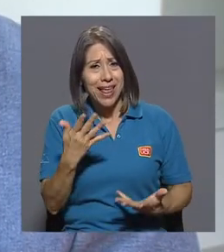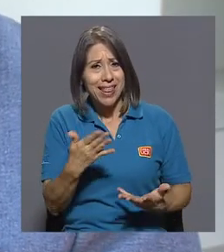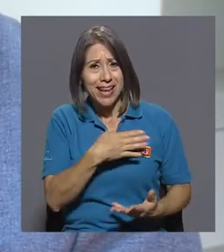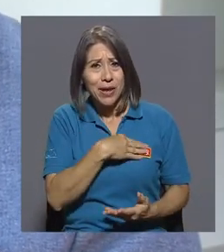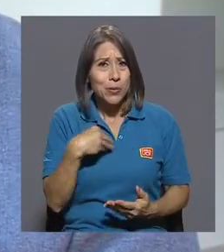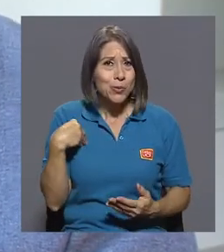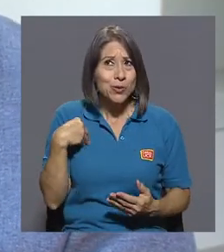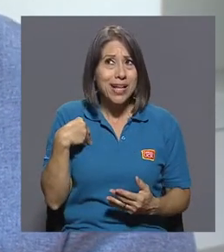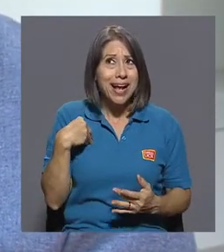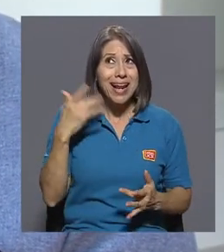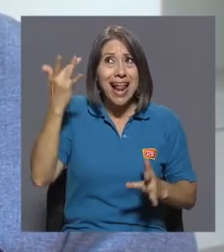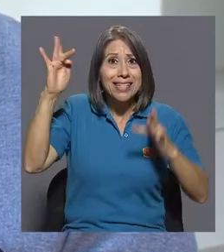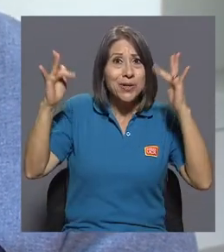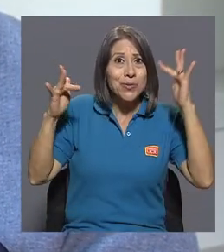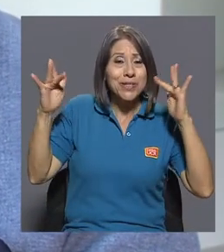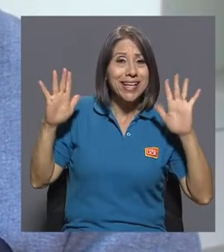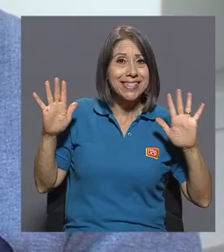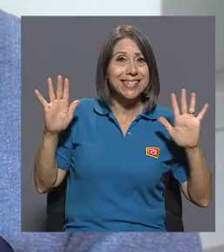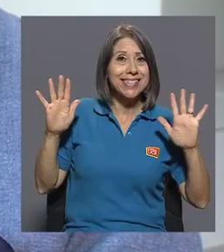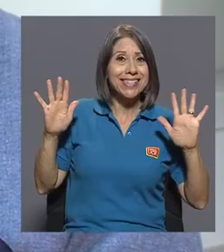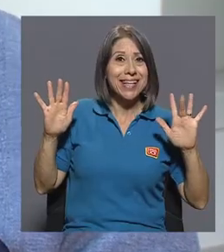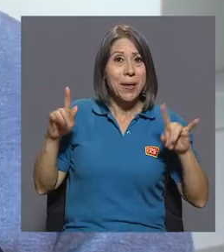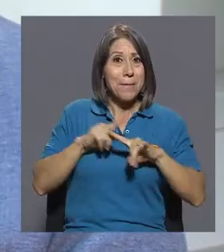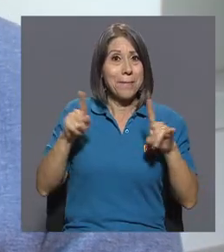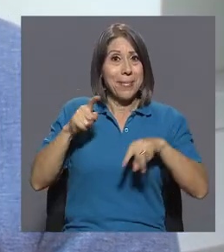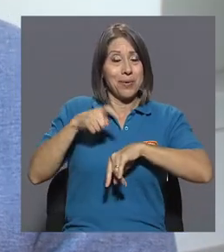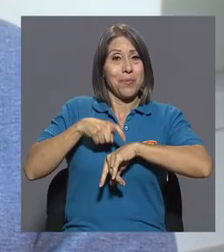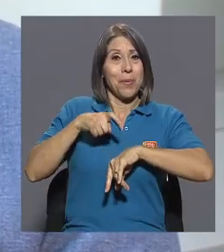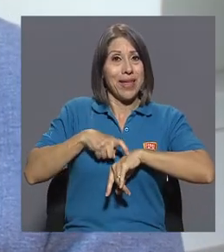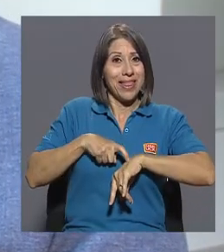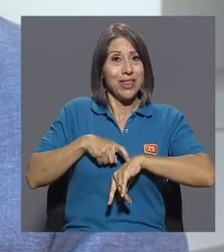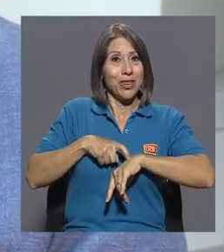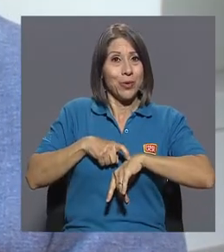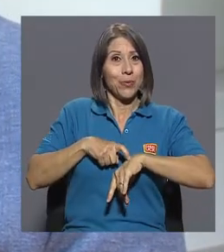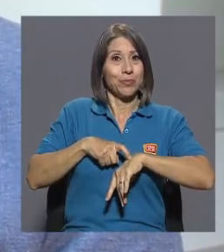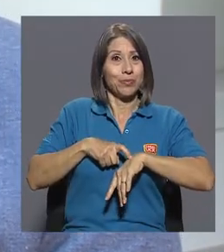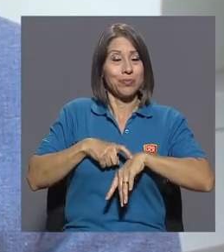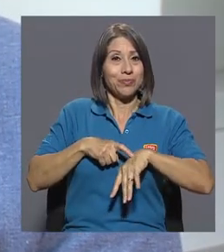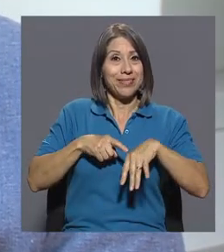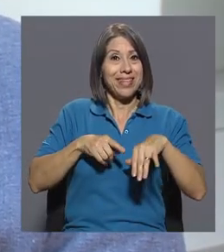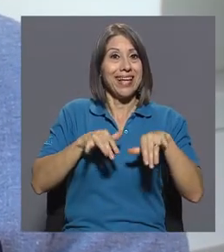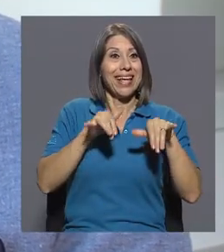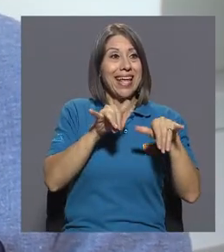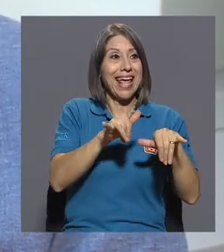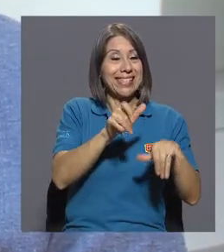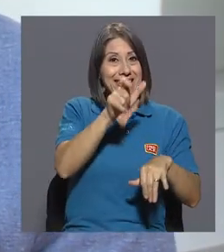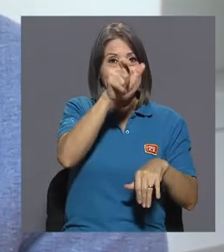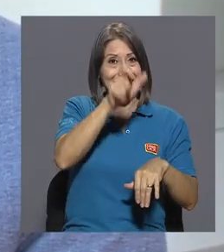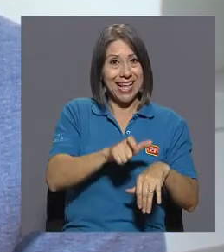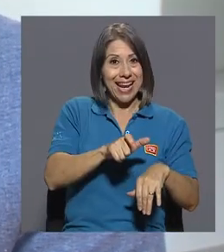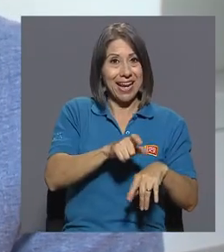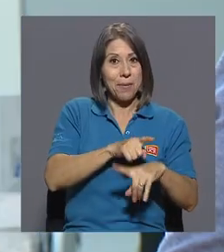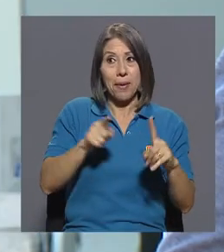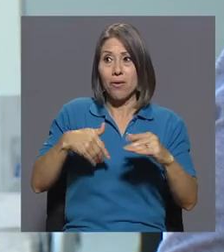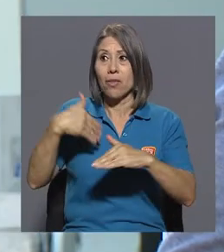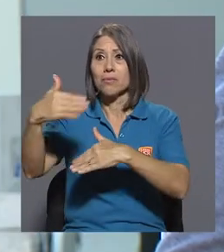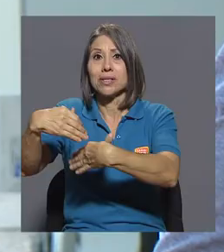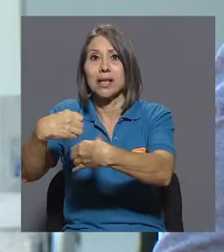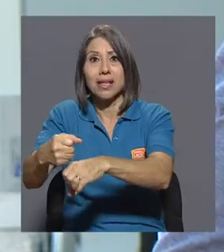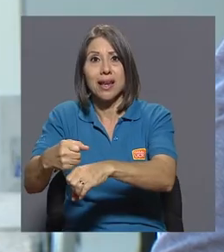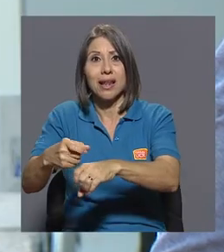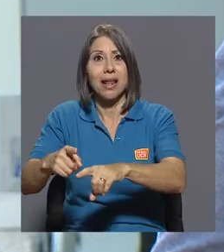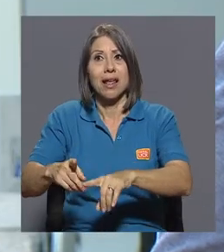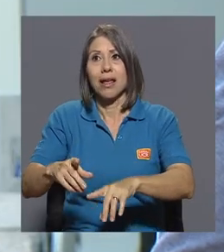luces en el momento en el que es ser, pero en el que es hacer está en otro lado. Sí,